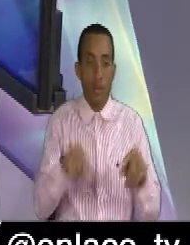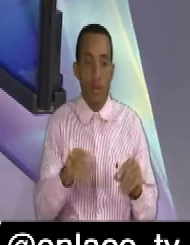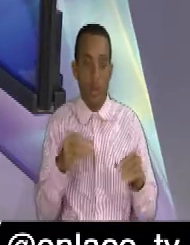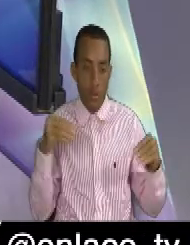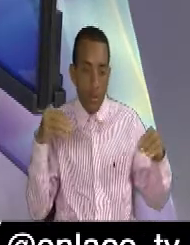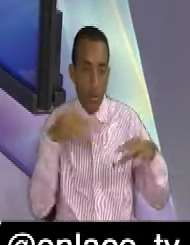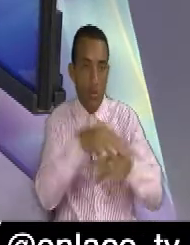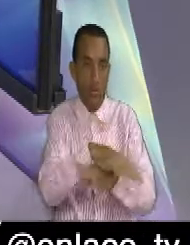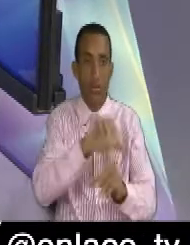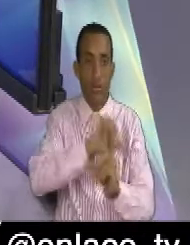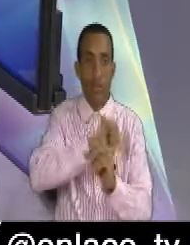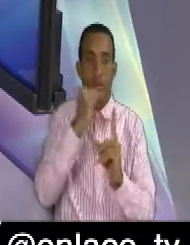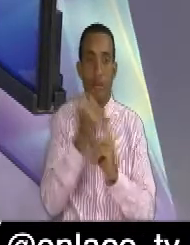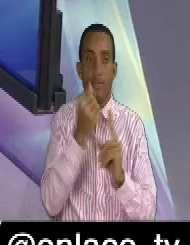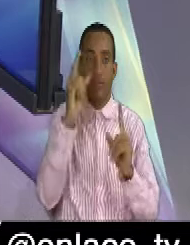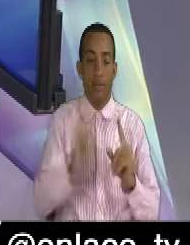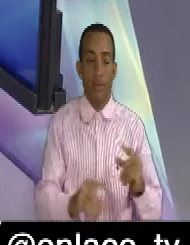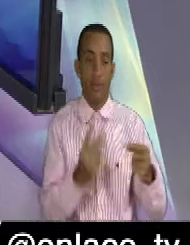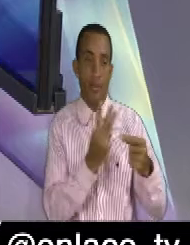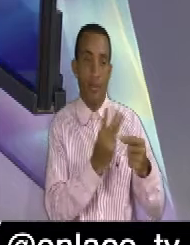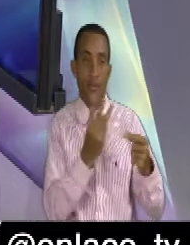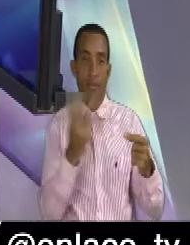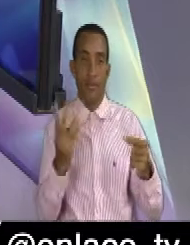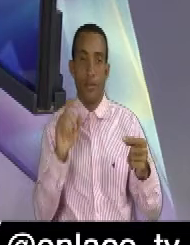y por medio de nuestra página